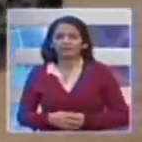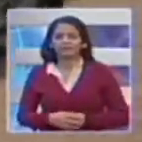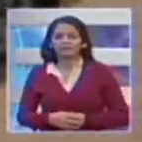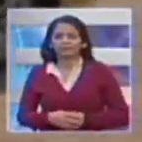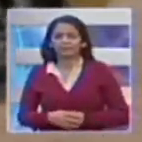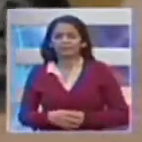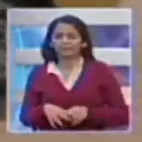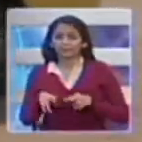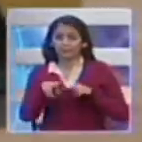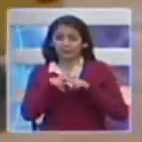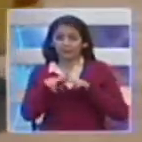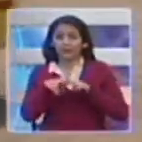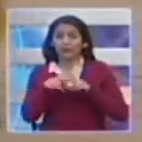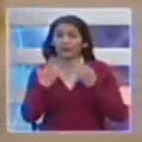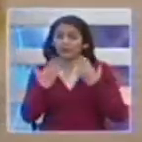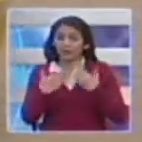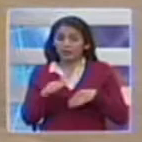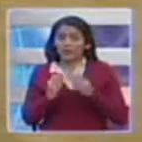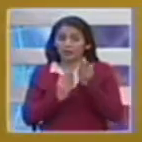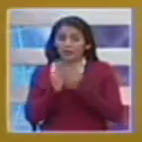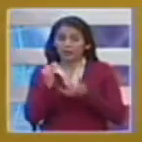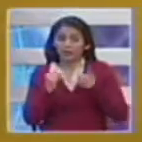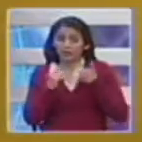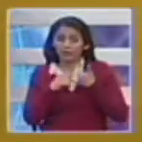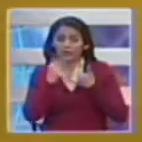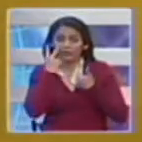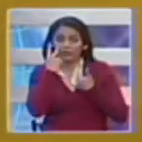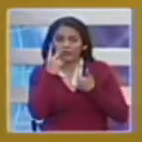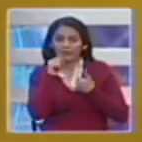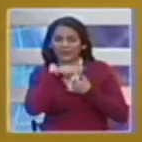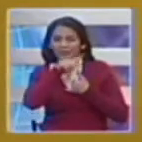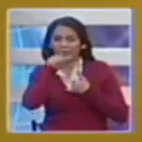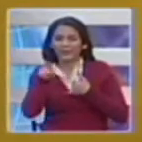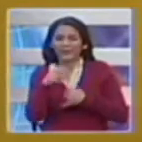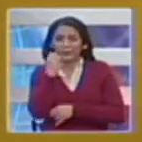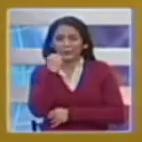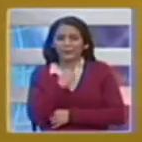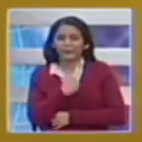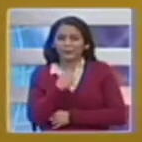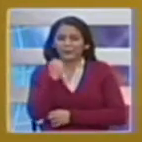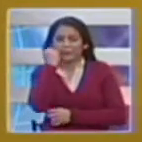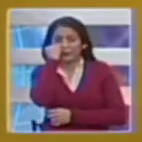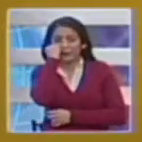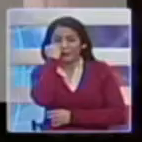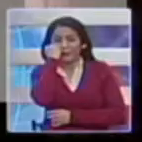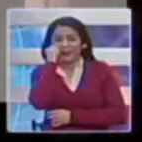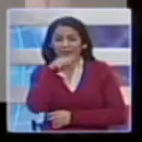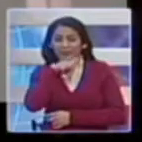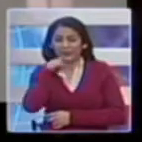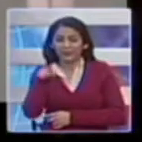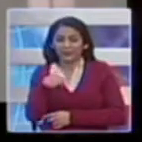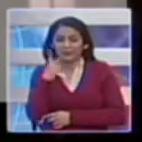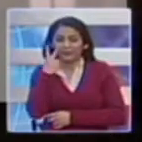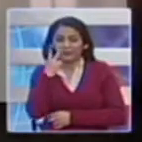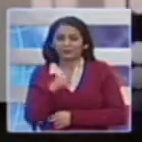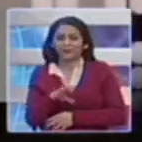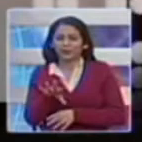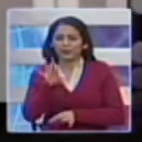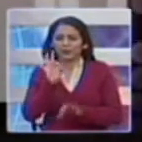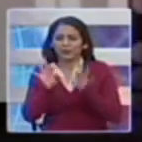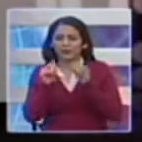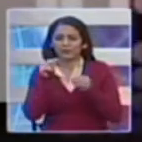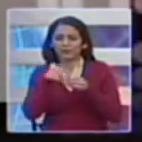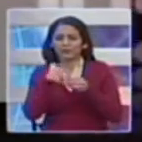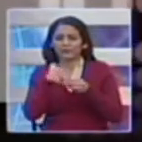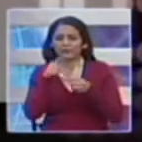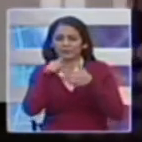que cuentan con este servicio, usted debe ubicar el logo de color lila en uno de los lados del vehículo. Las cooperativas participantes son